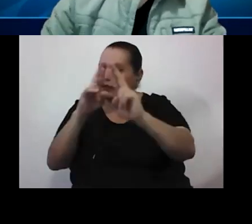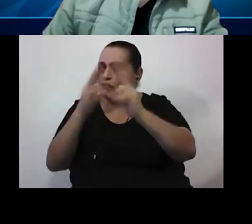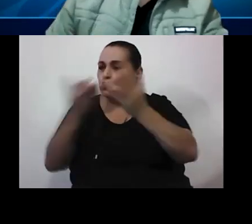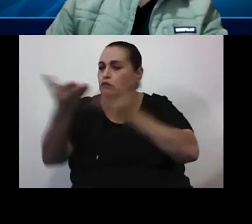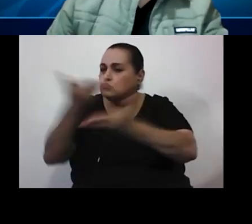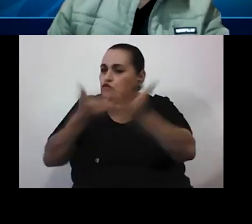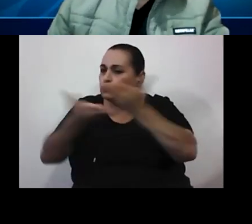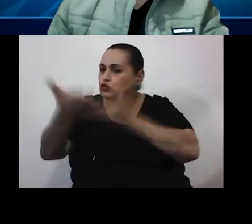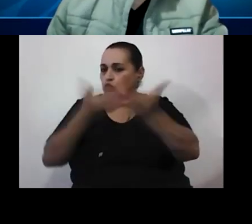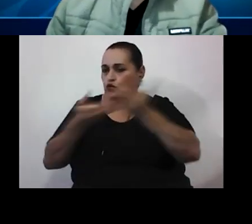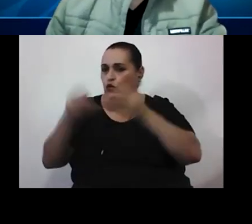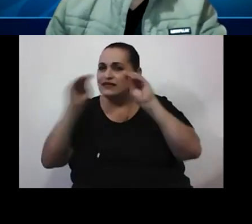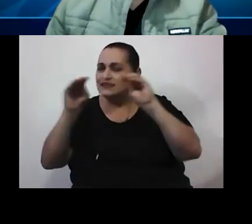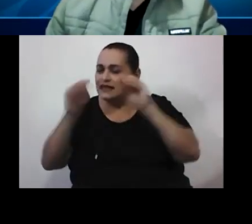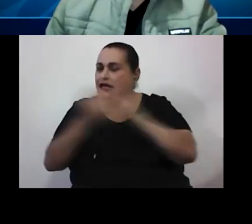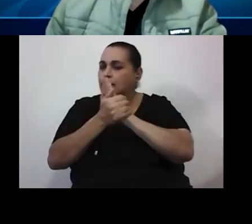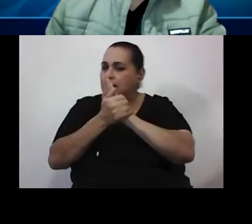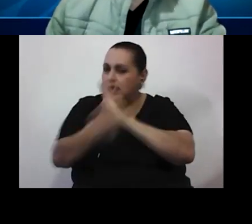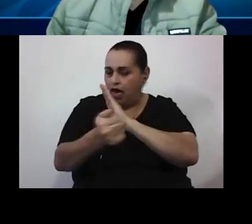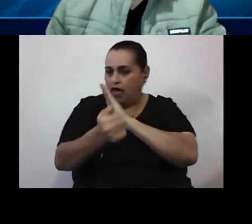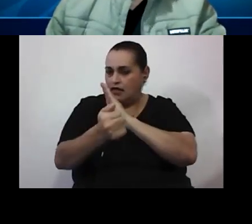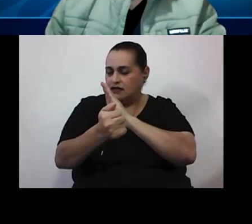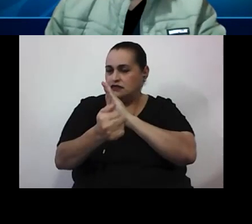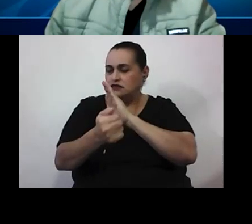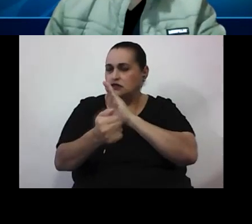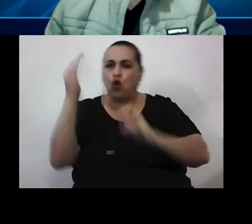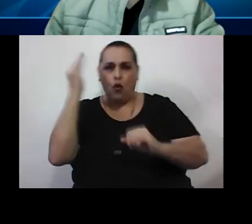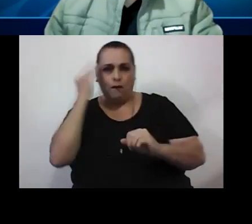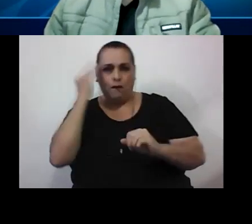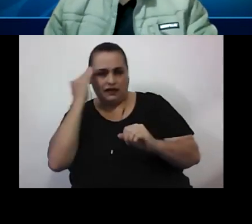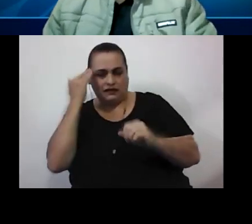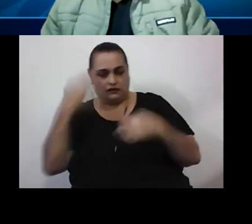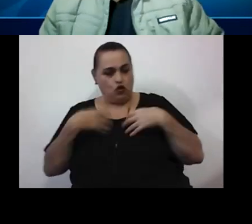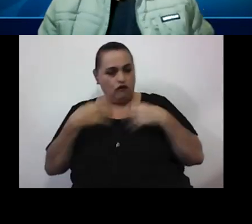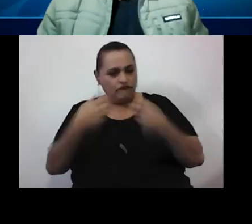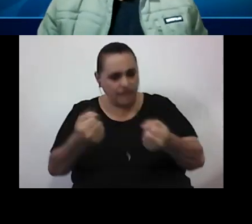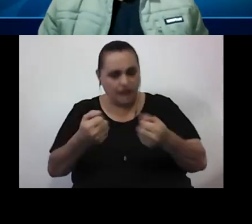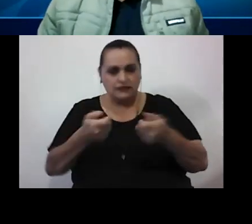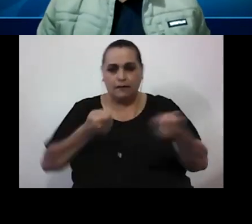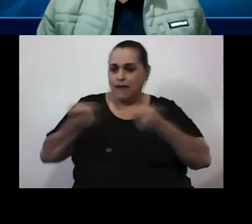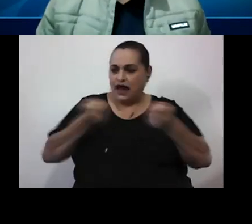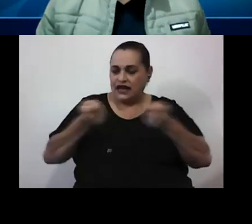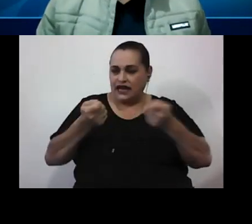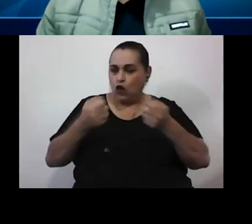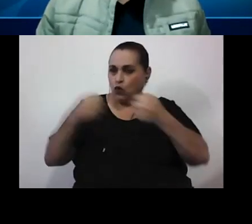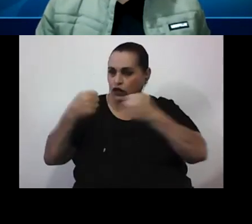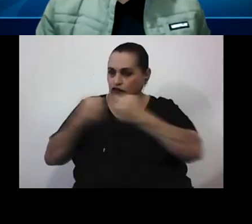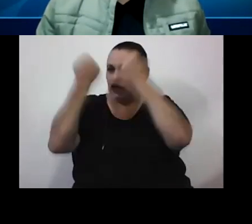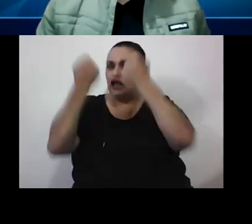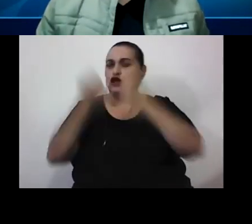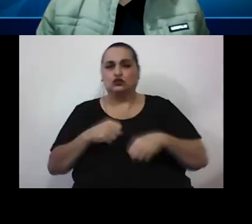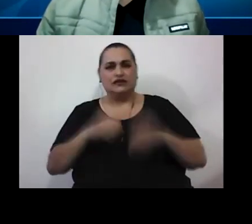es incrementar competencias como la confianza y manejar desafíos. Y bueno, es enseñar